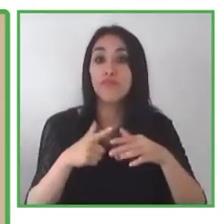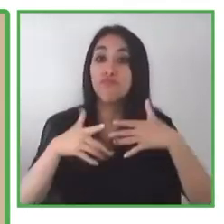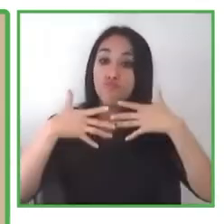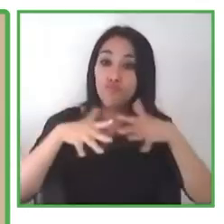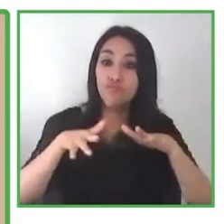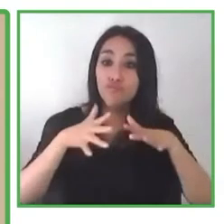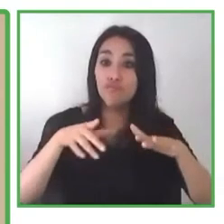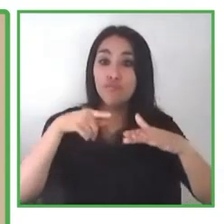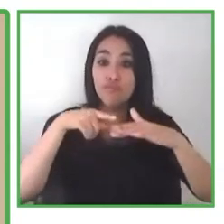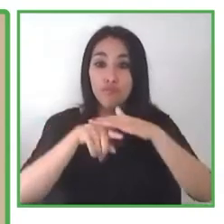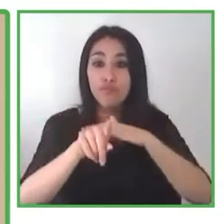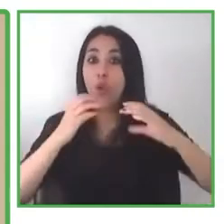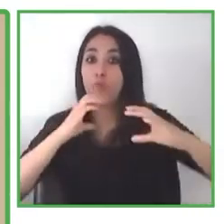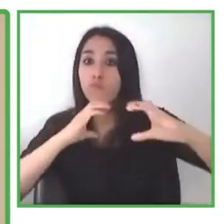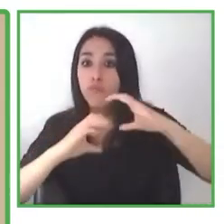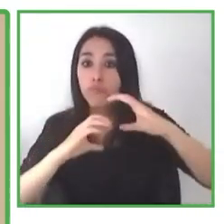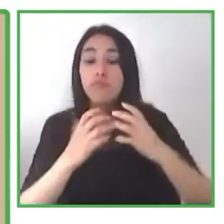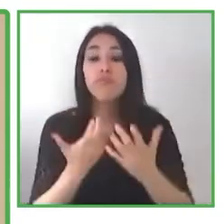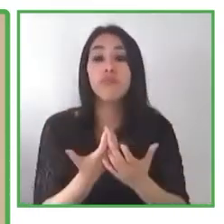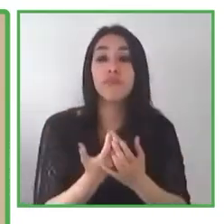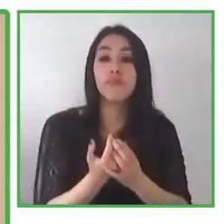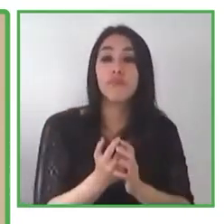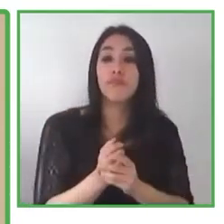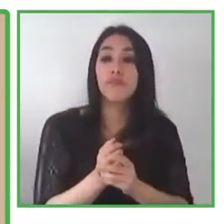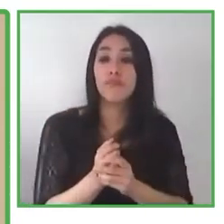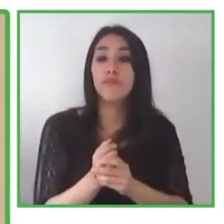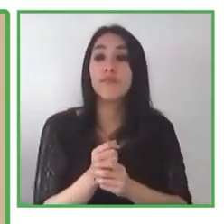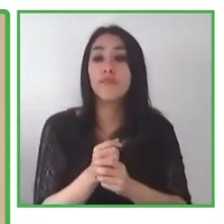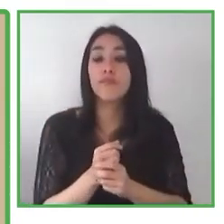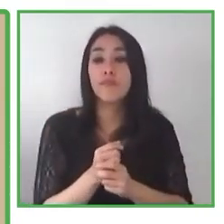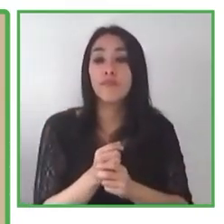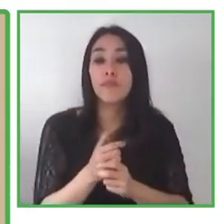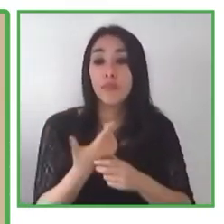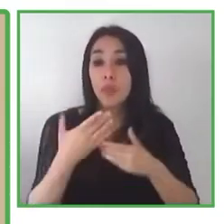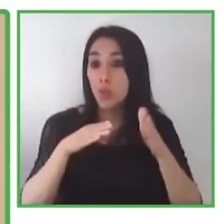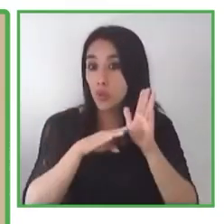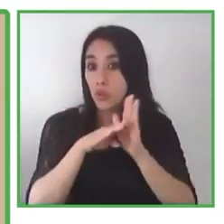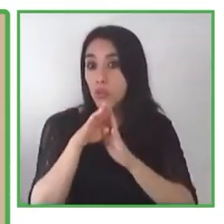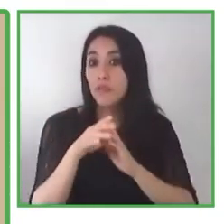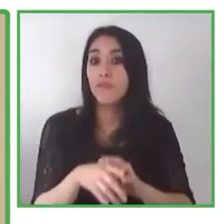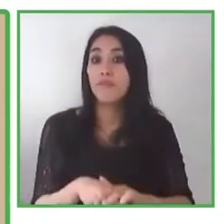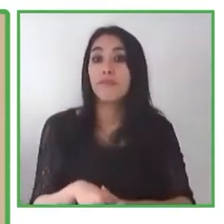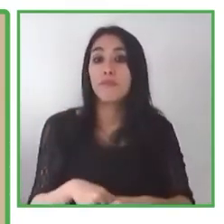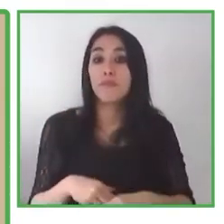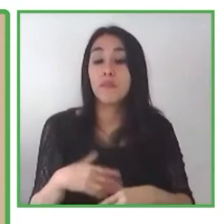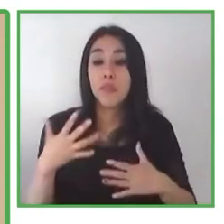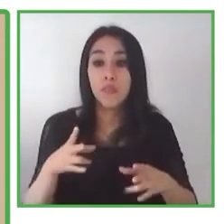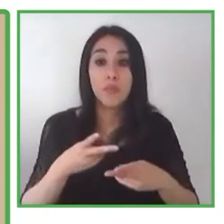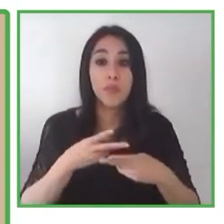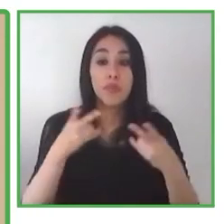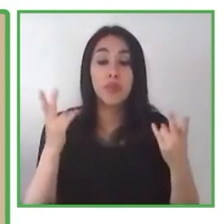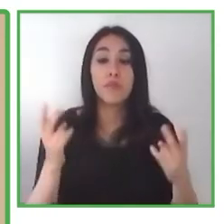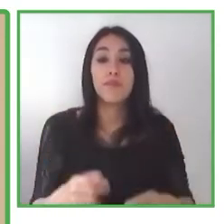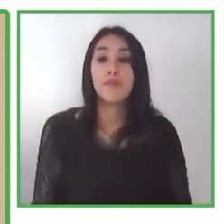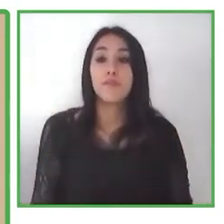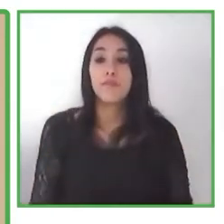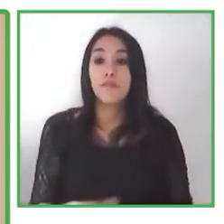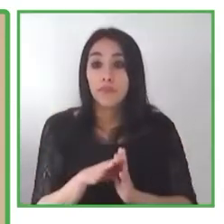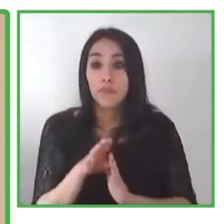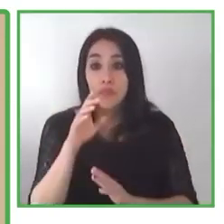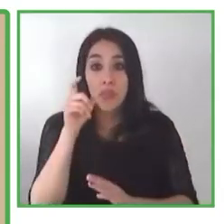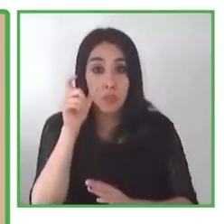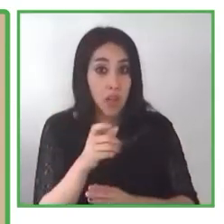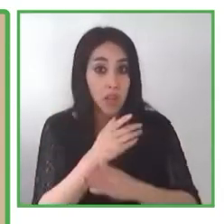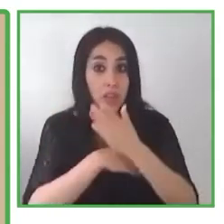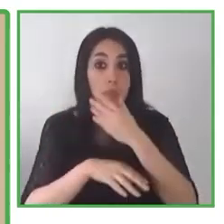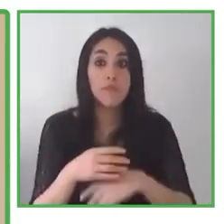la información y a la comunicación. En el 2018, datos publicados con respecto al